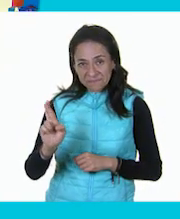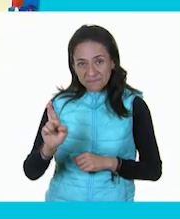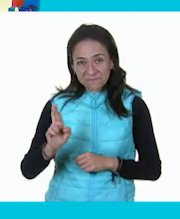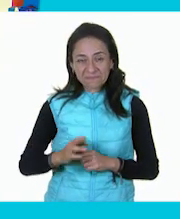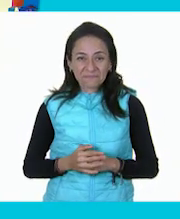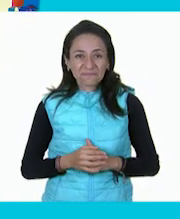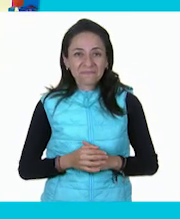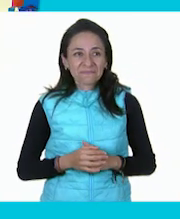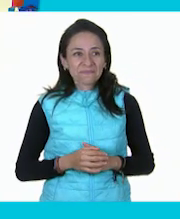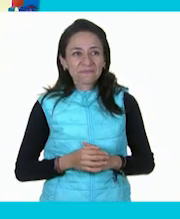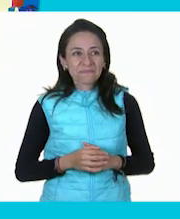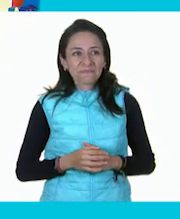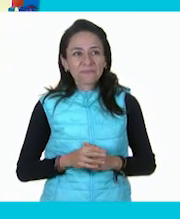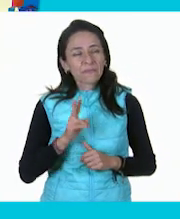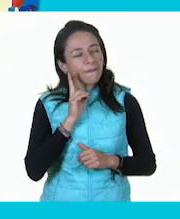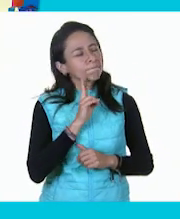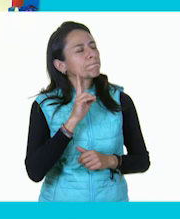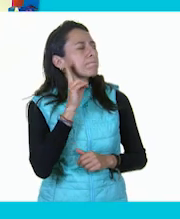A ver.